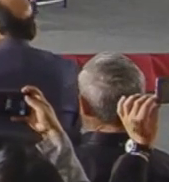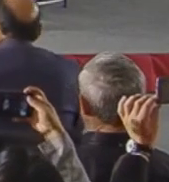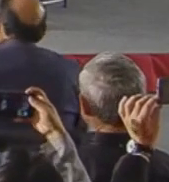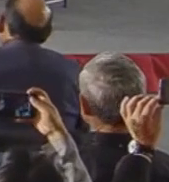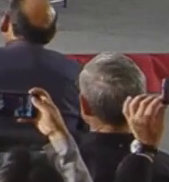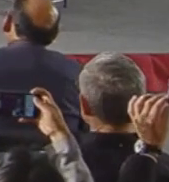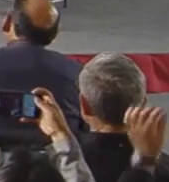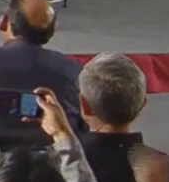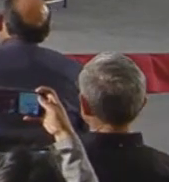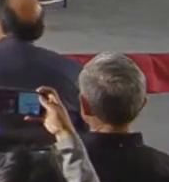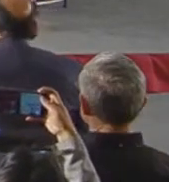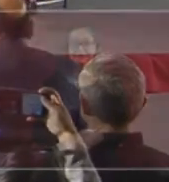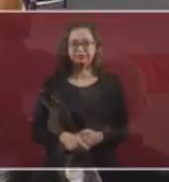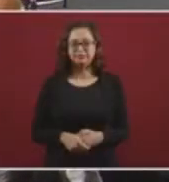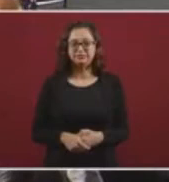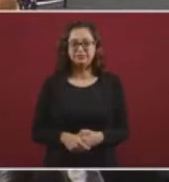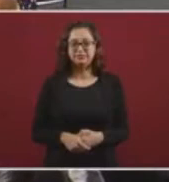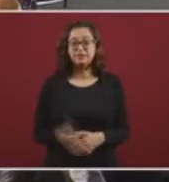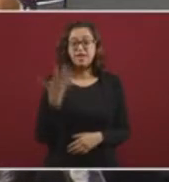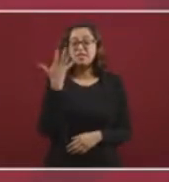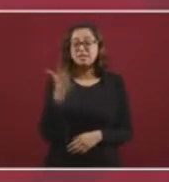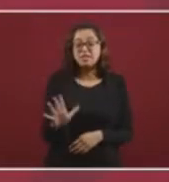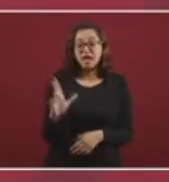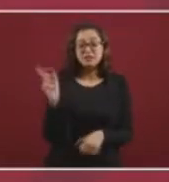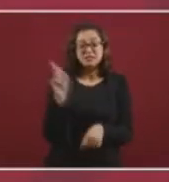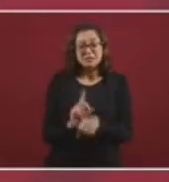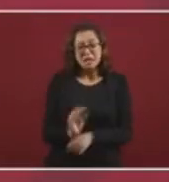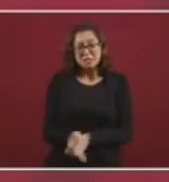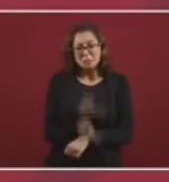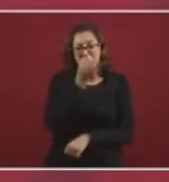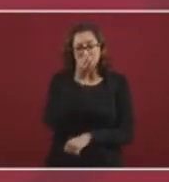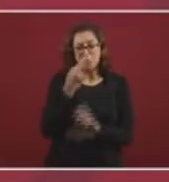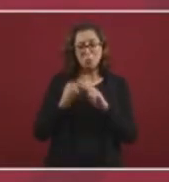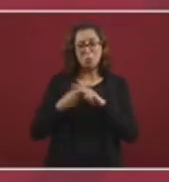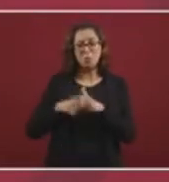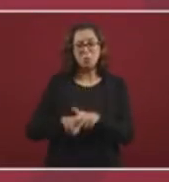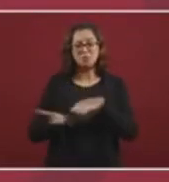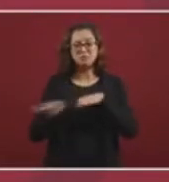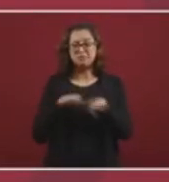Diez días de trabajo, y